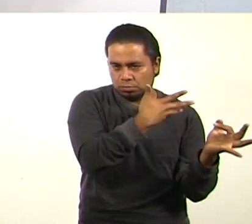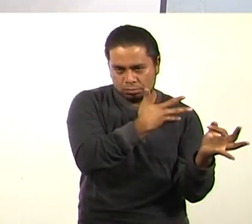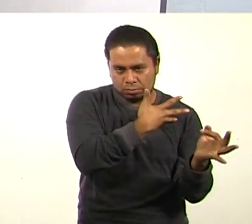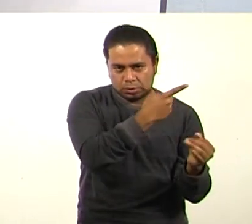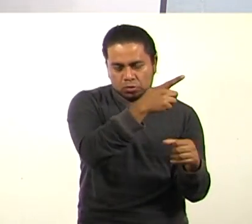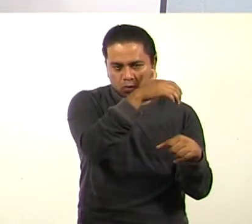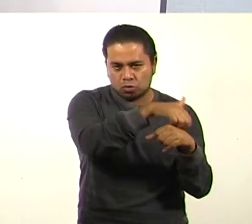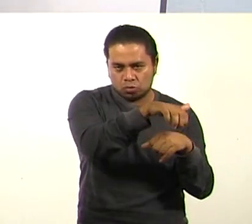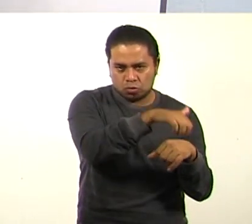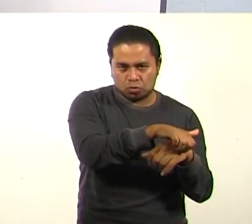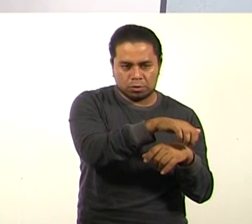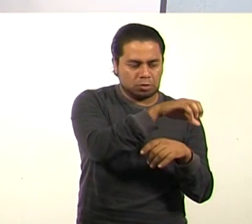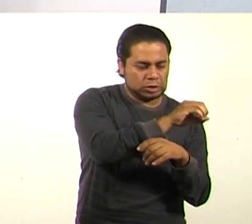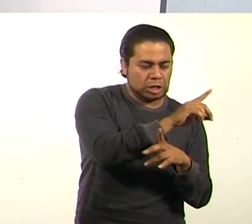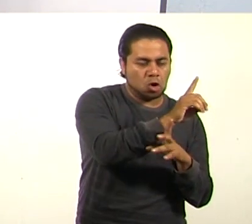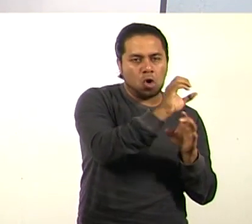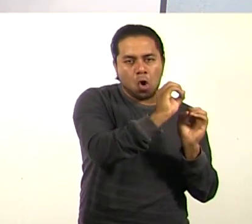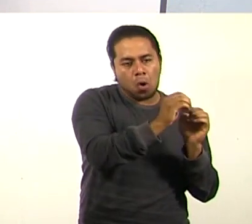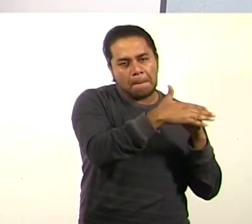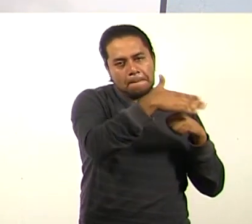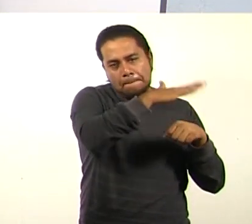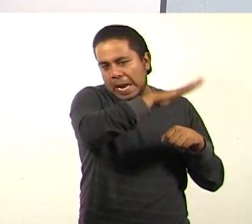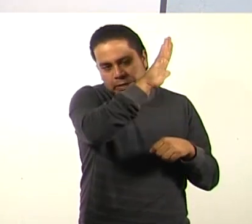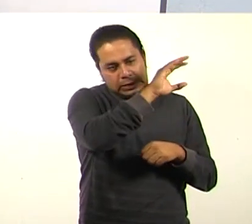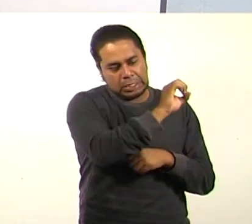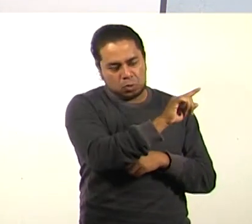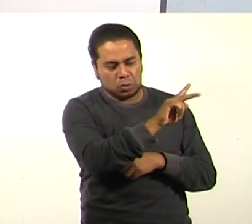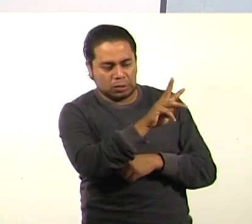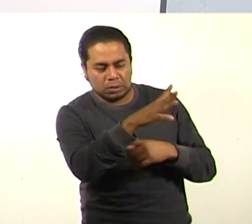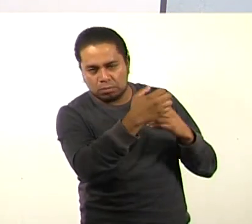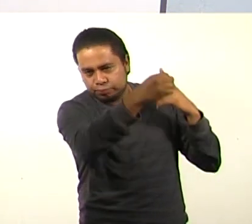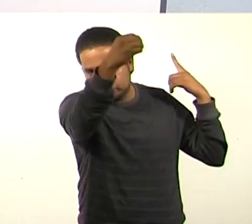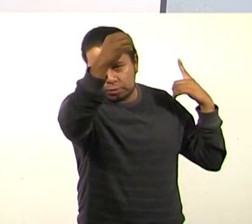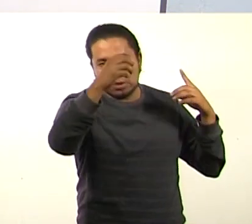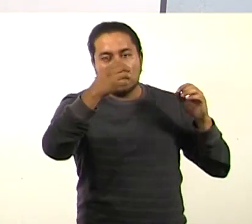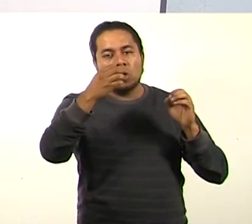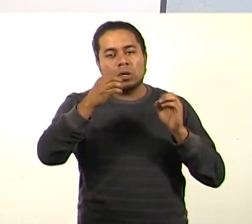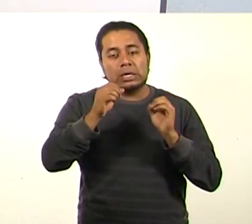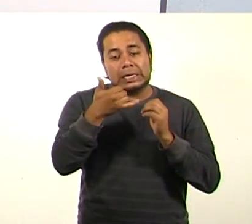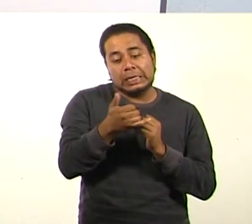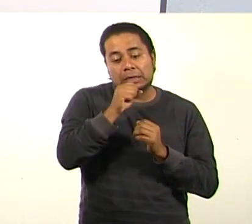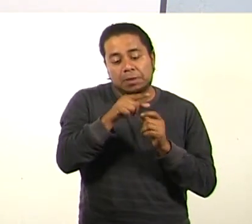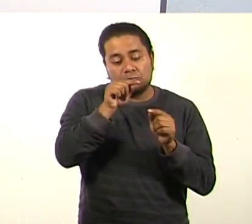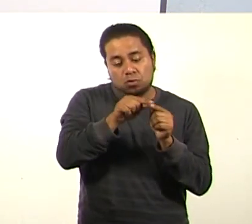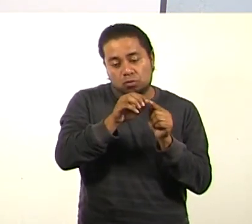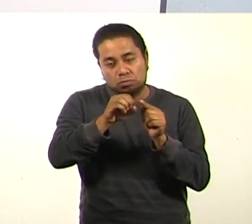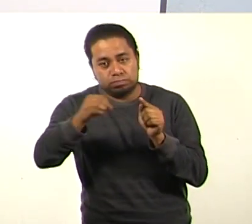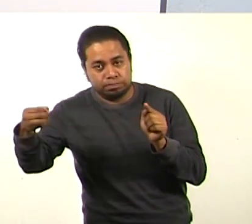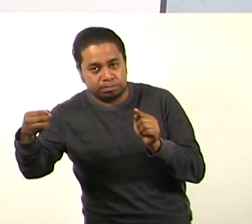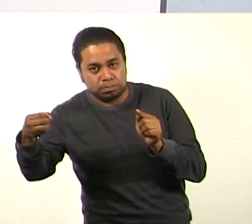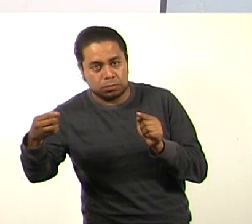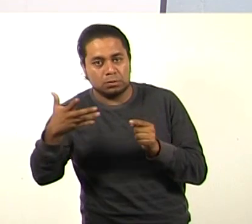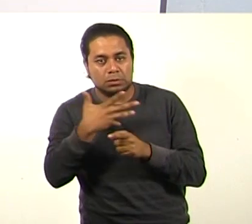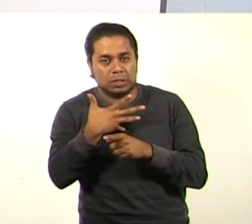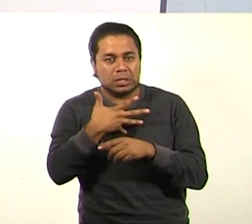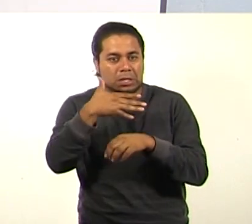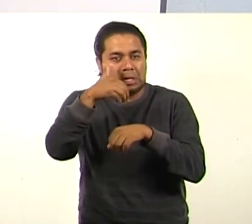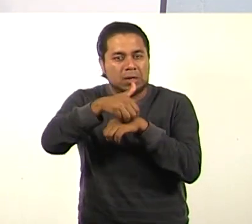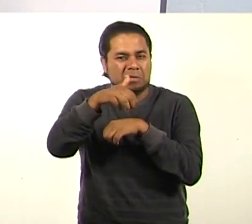número igual o mayor que cero, y una parte decimal, que es un